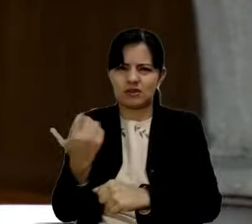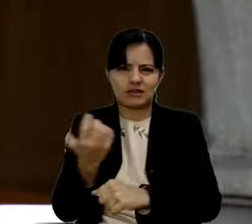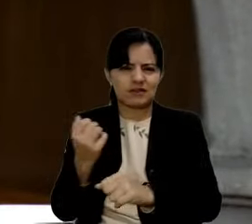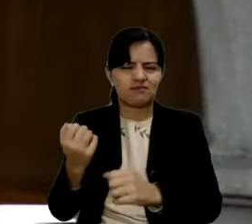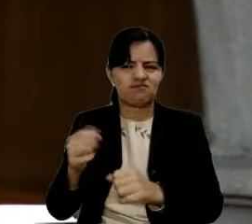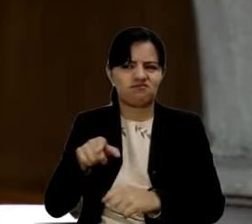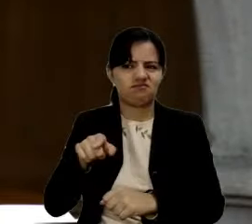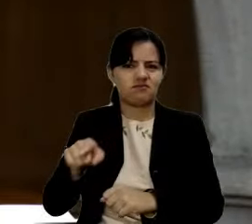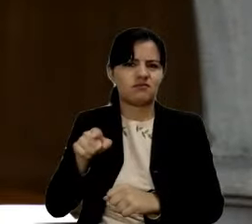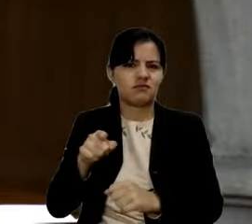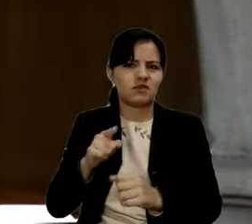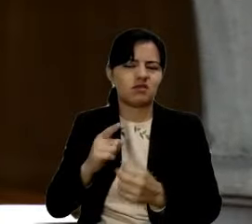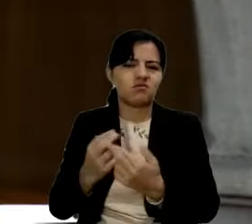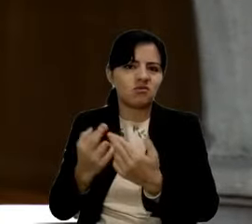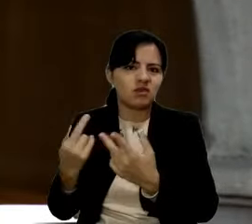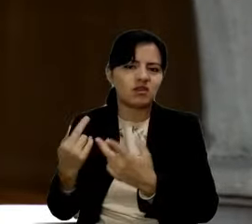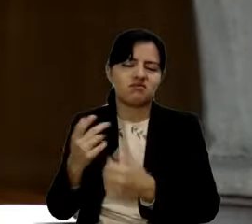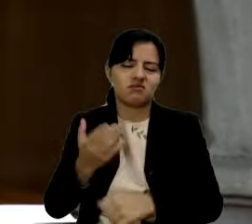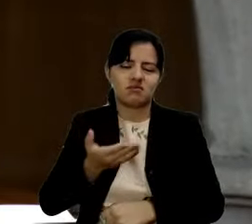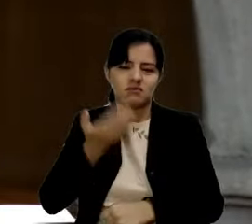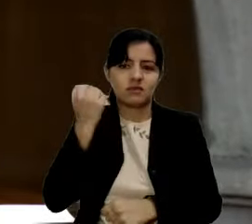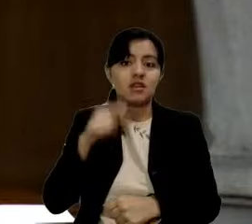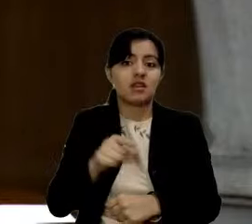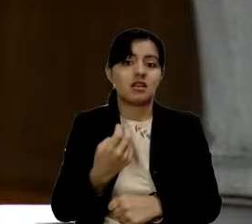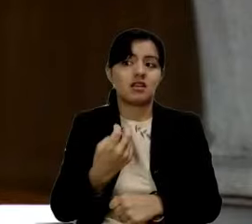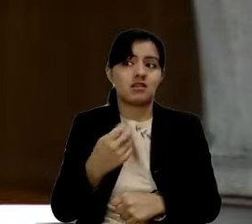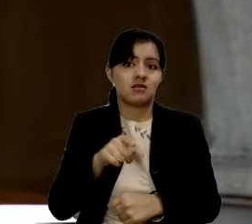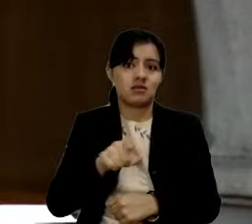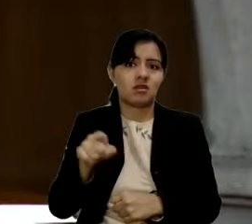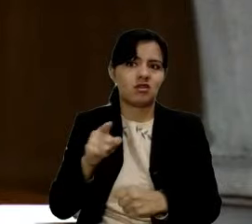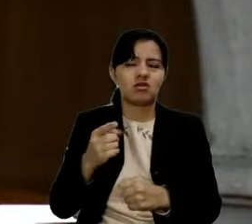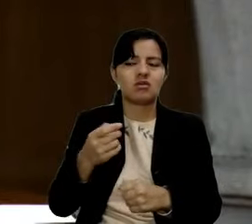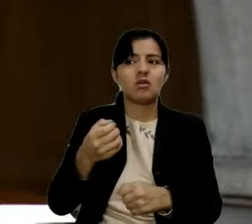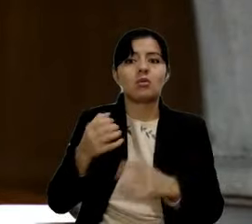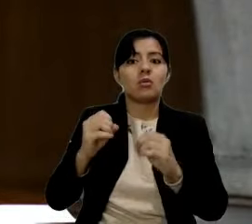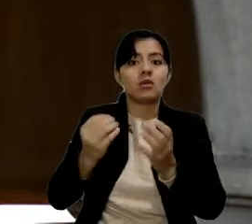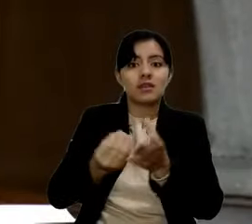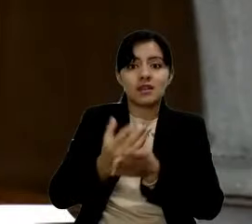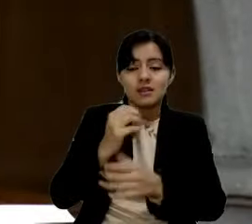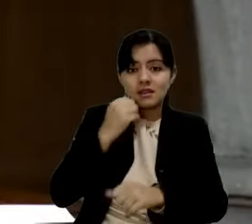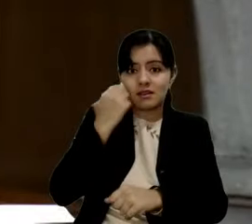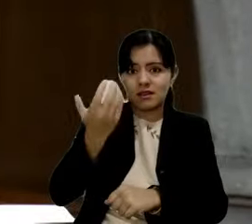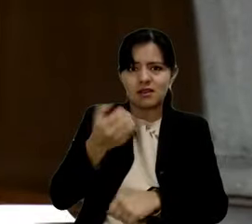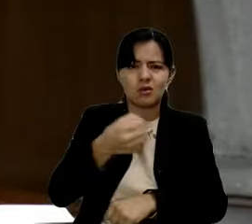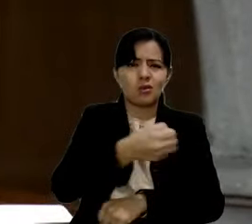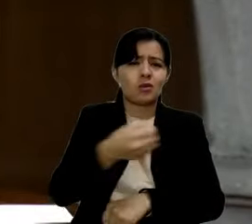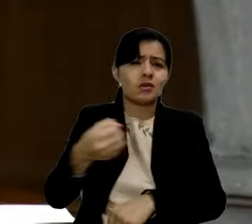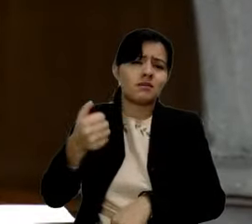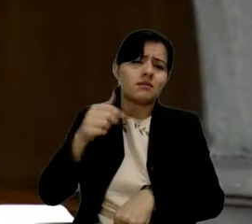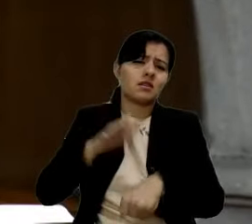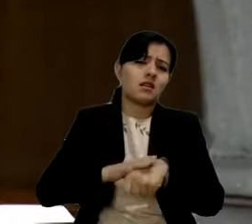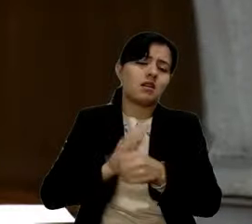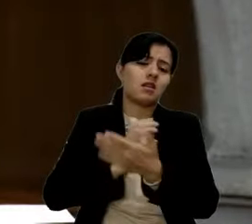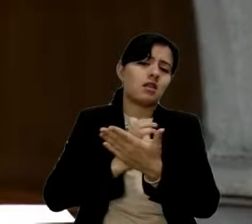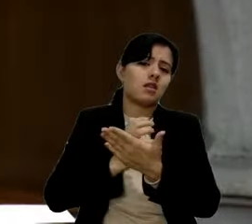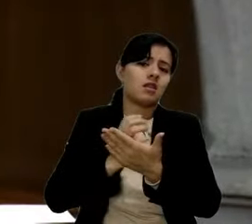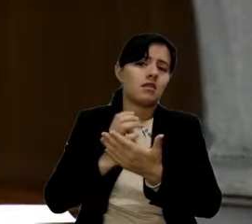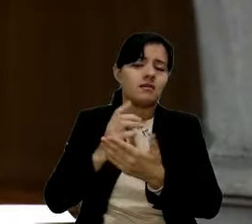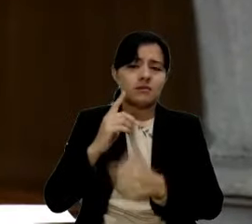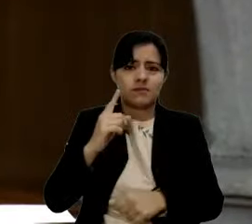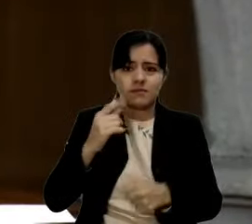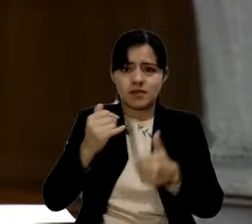burocráticos. En este contexto, es imperativo que tomemos medidas concretas para